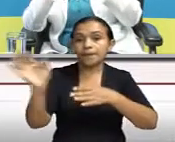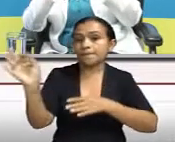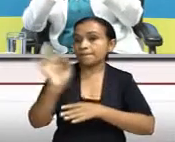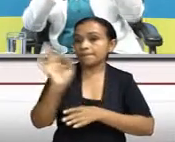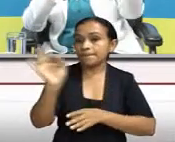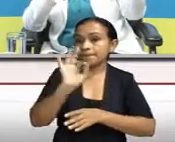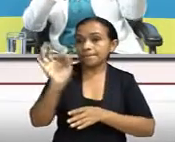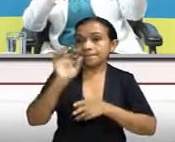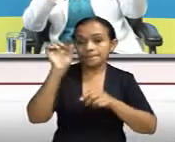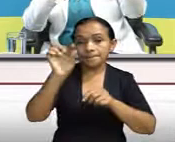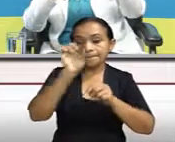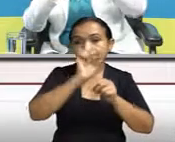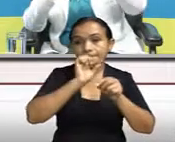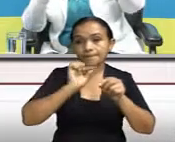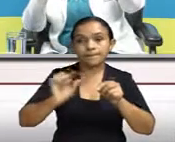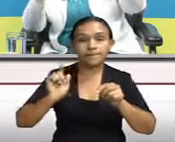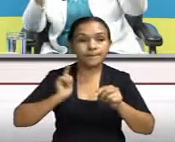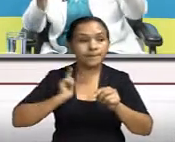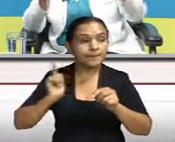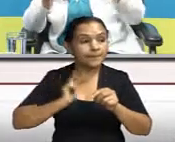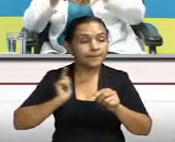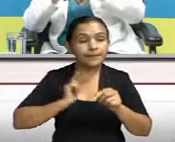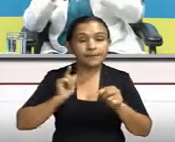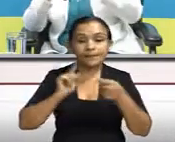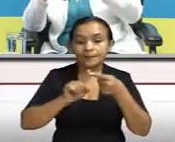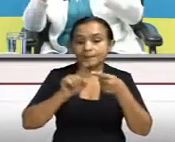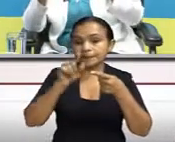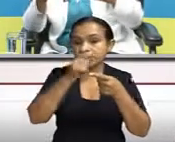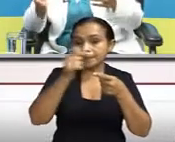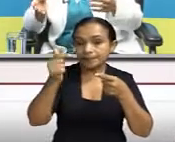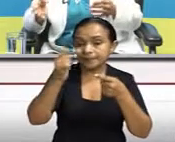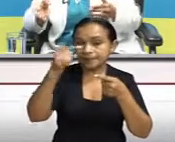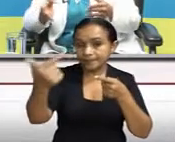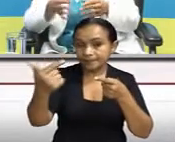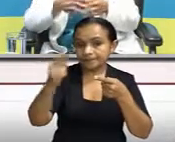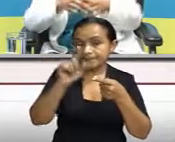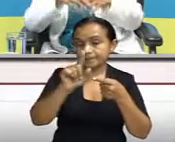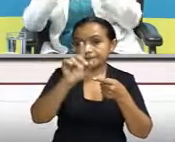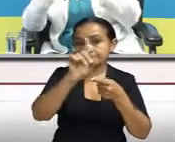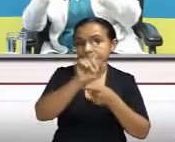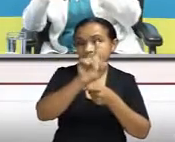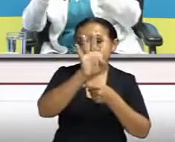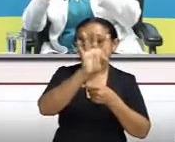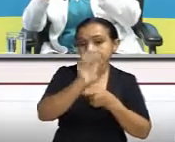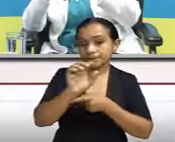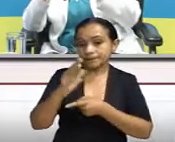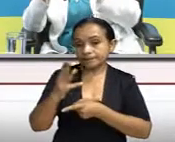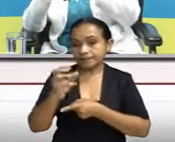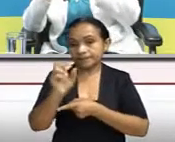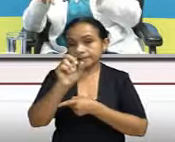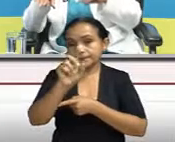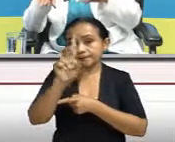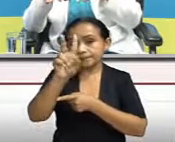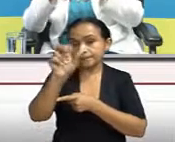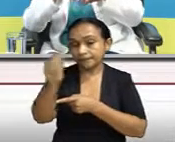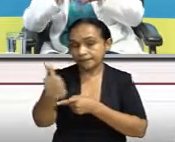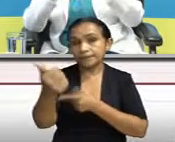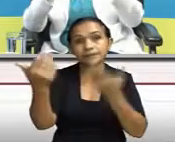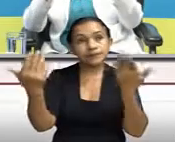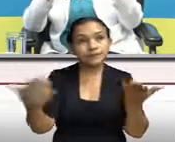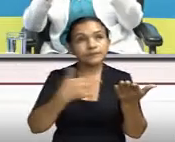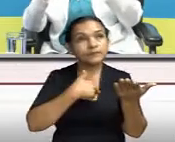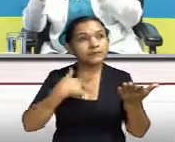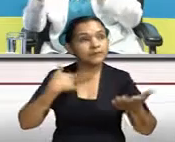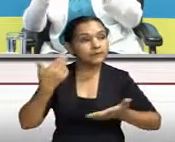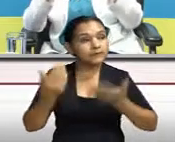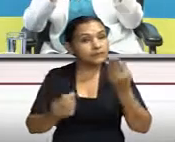Hay puntos claves, ¿no? Mantener el LDL menos de 100, presión arterial menos de 140-90, glucosa menos de 126 son las metas,